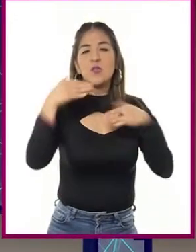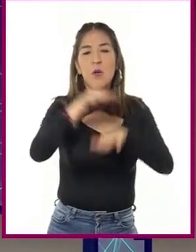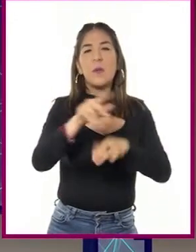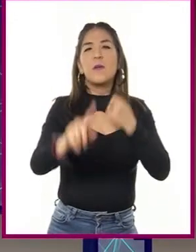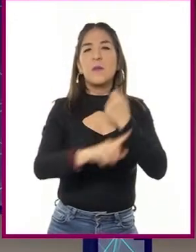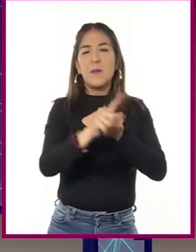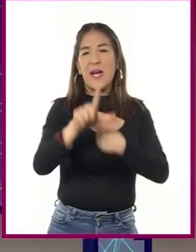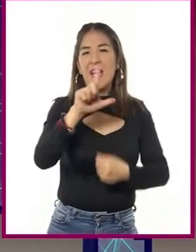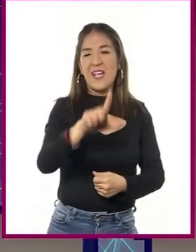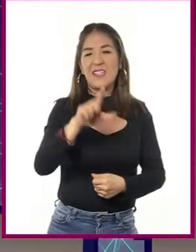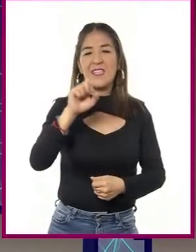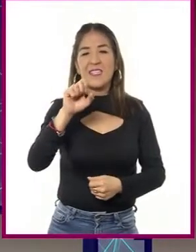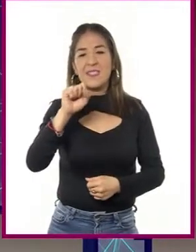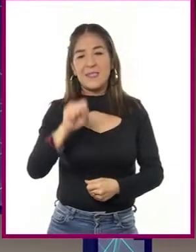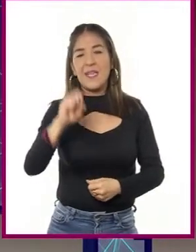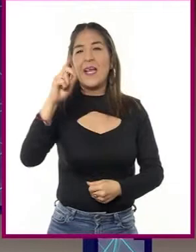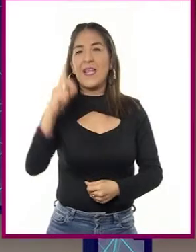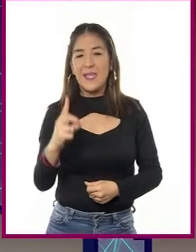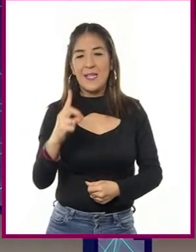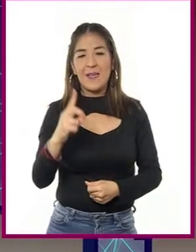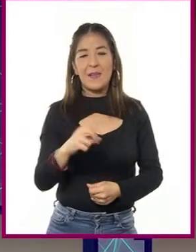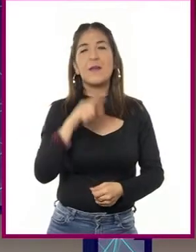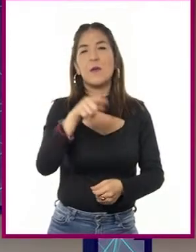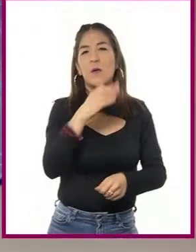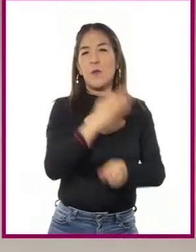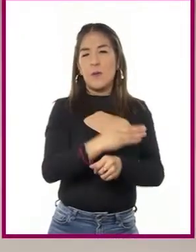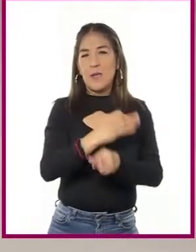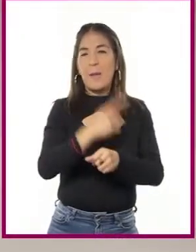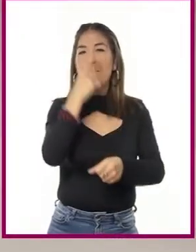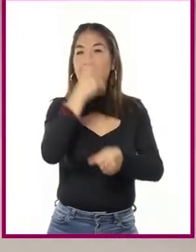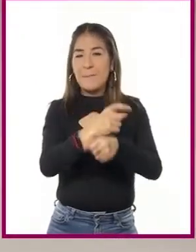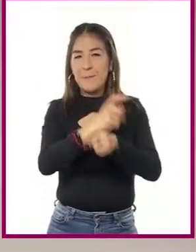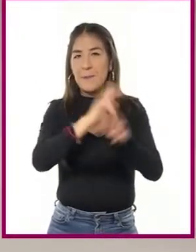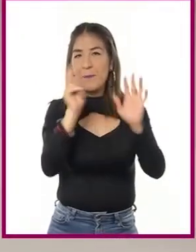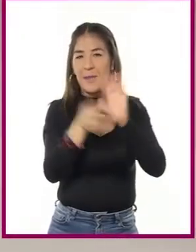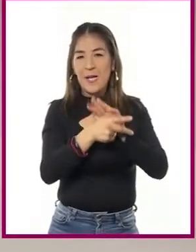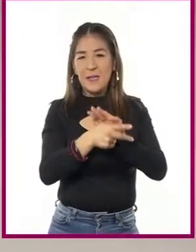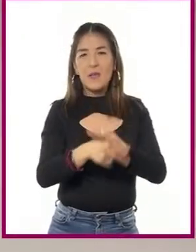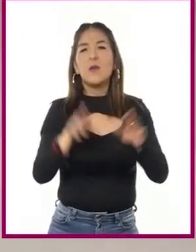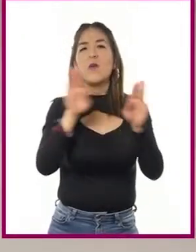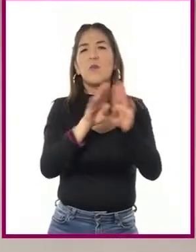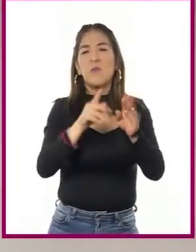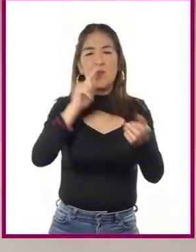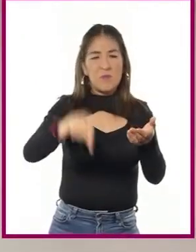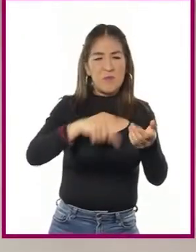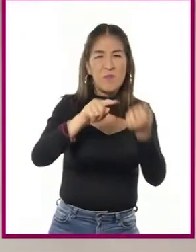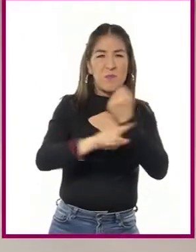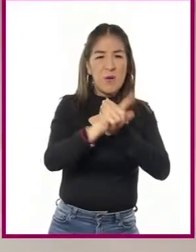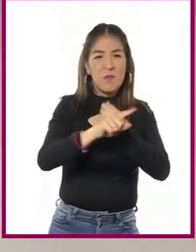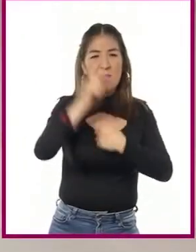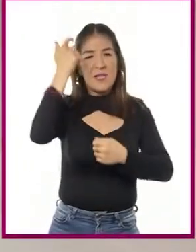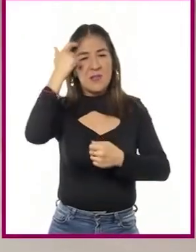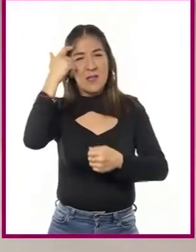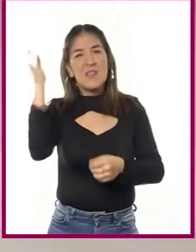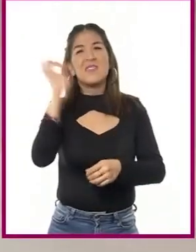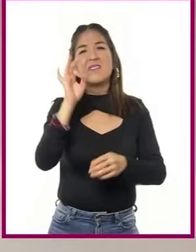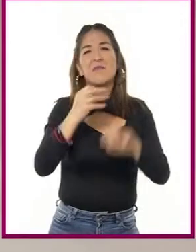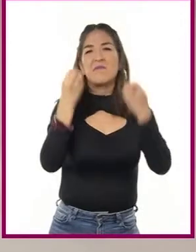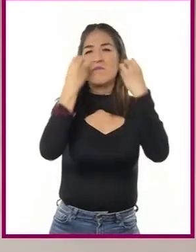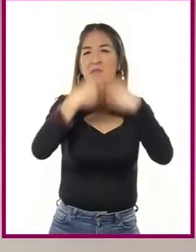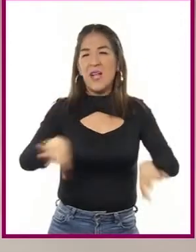del LSD parte 1. ¿Expande la mente o distorsiona la realidad para